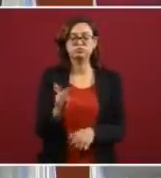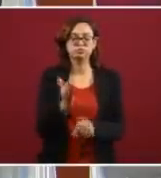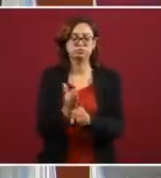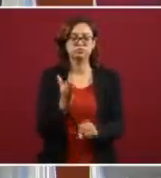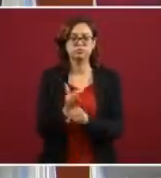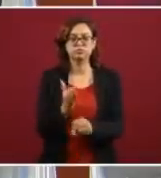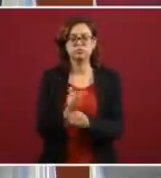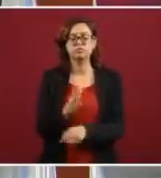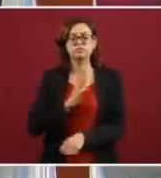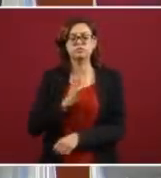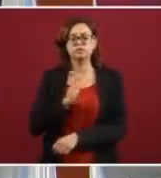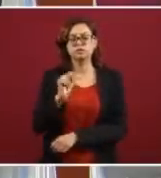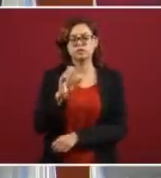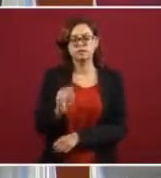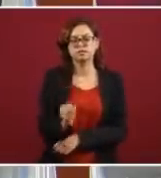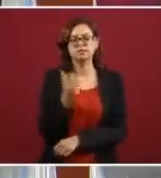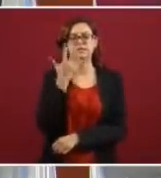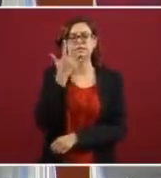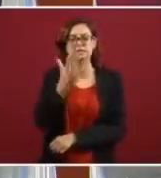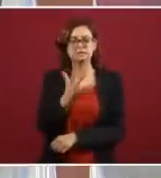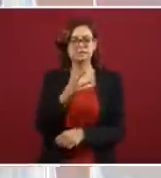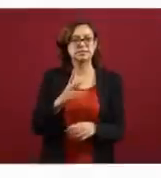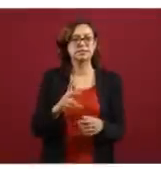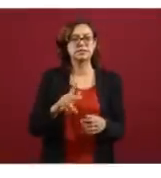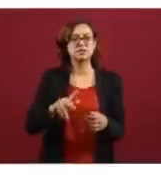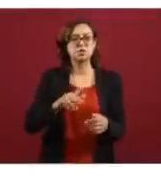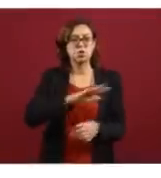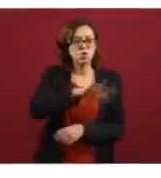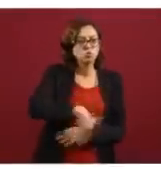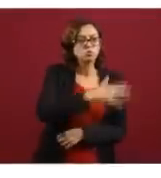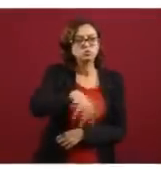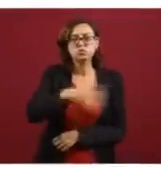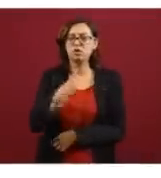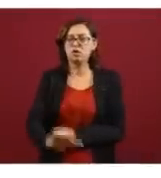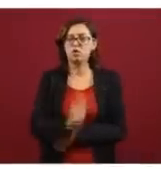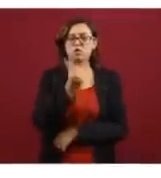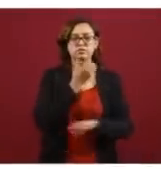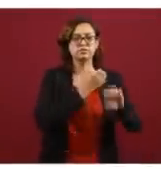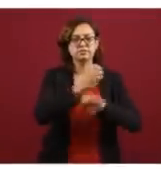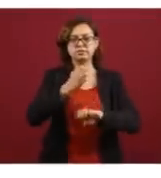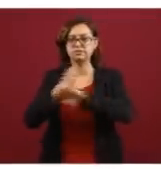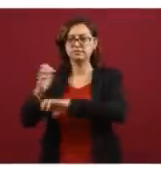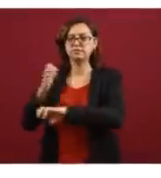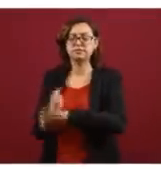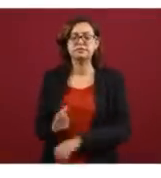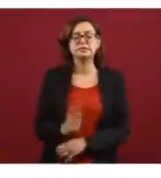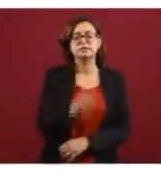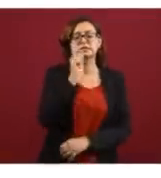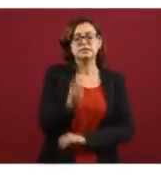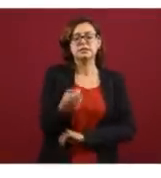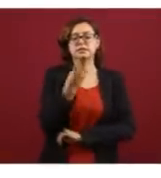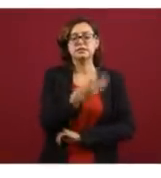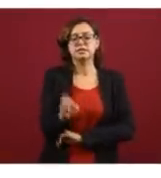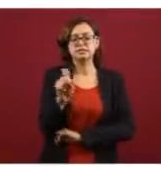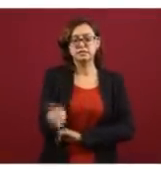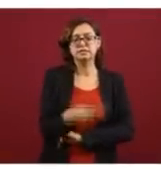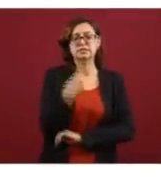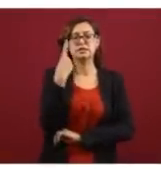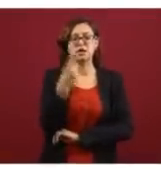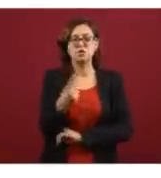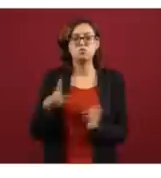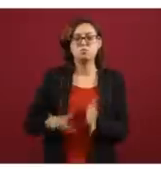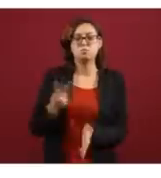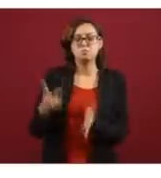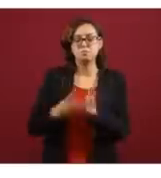actualmente 65 búsquedas en 11 estados de la República que han significado 301 jornadas de